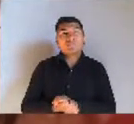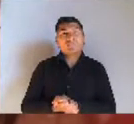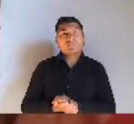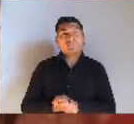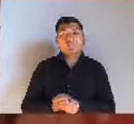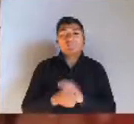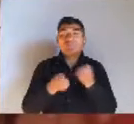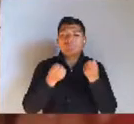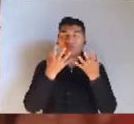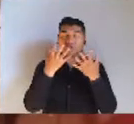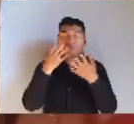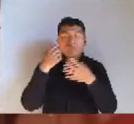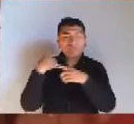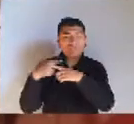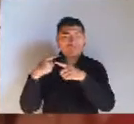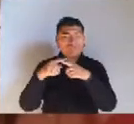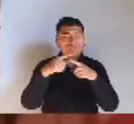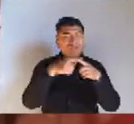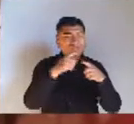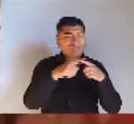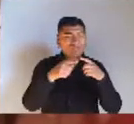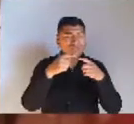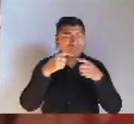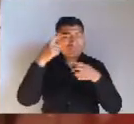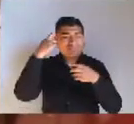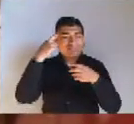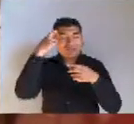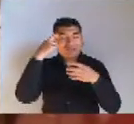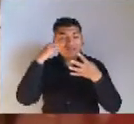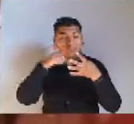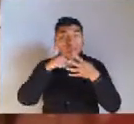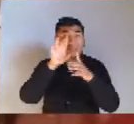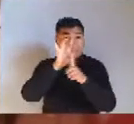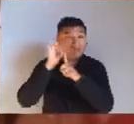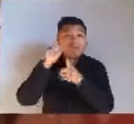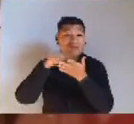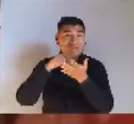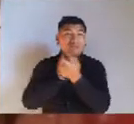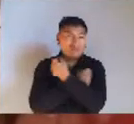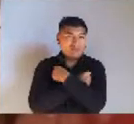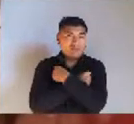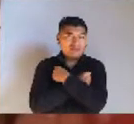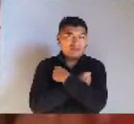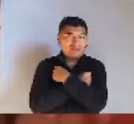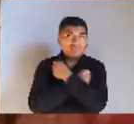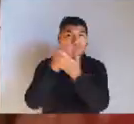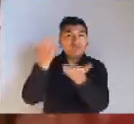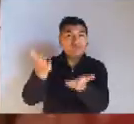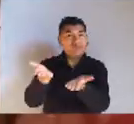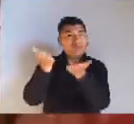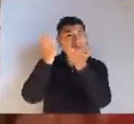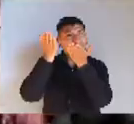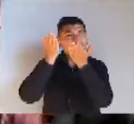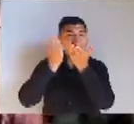y por muchas razones. Encontramos ese amor que nos brinda,